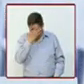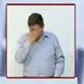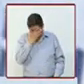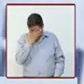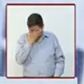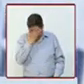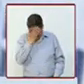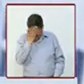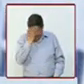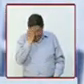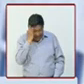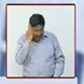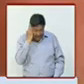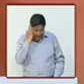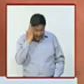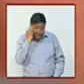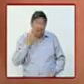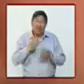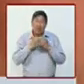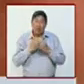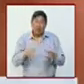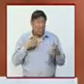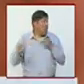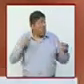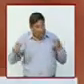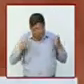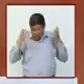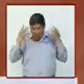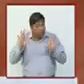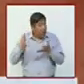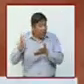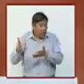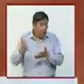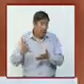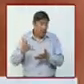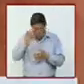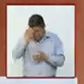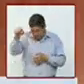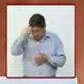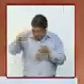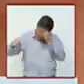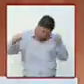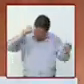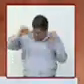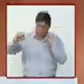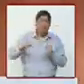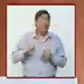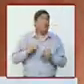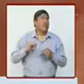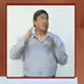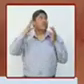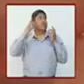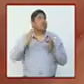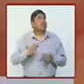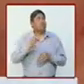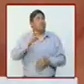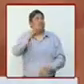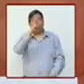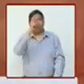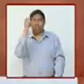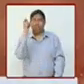tengo que hacer, ya que perdí el control de ella, tengo que tomar una decisión